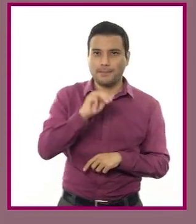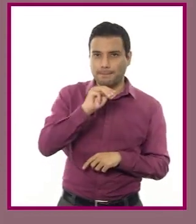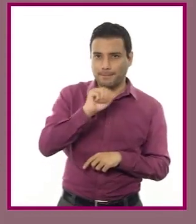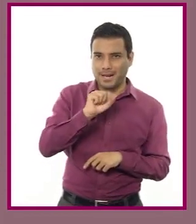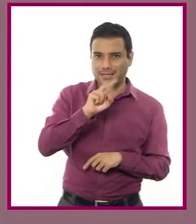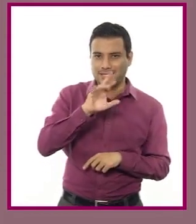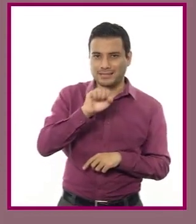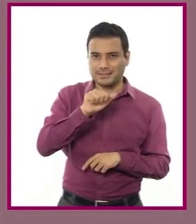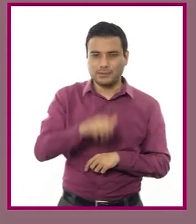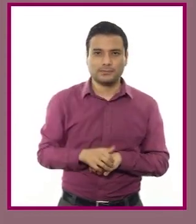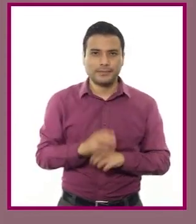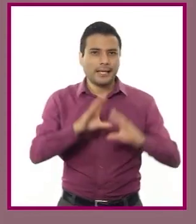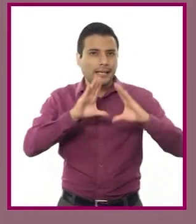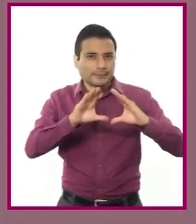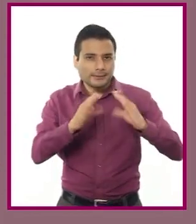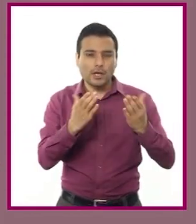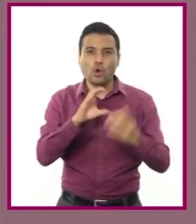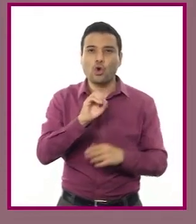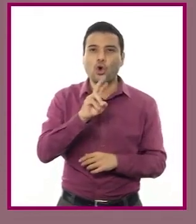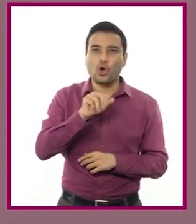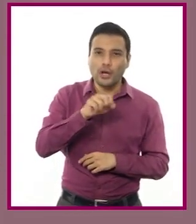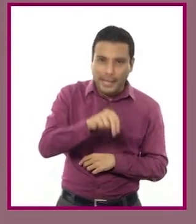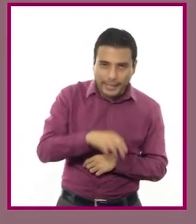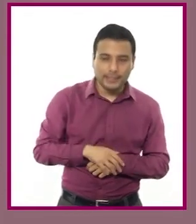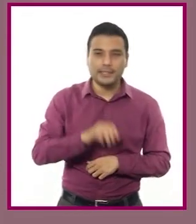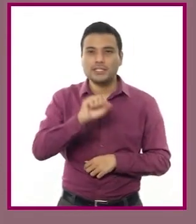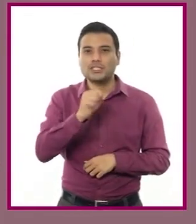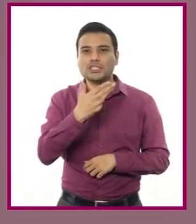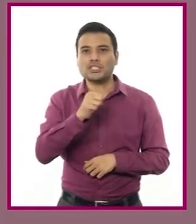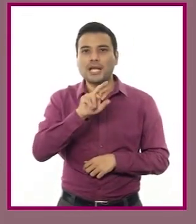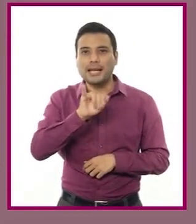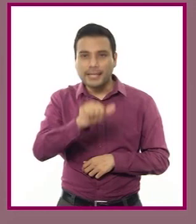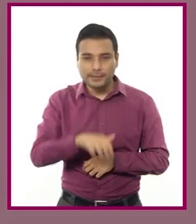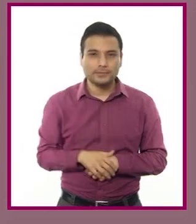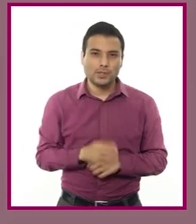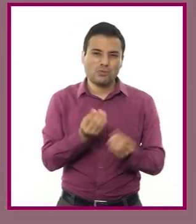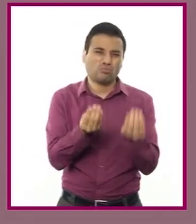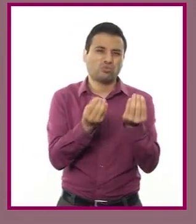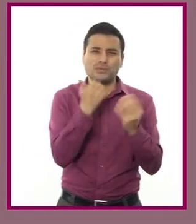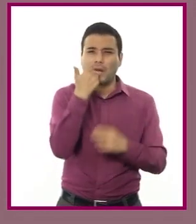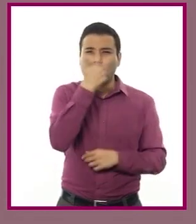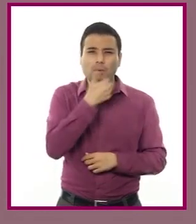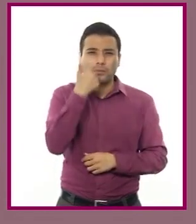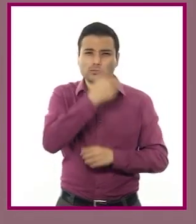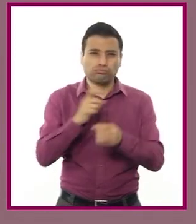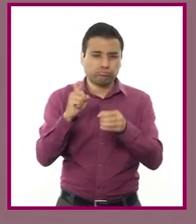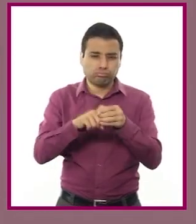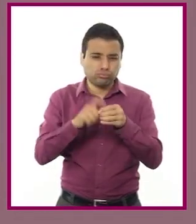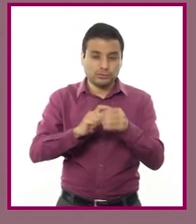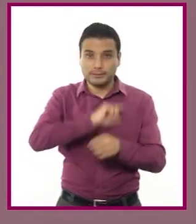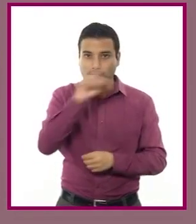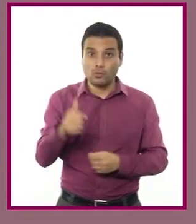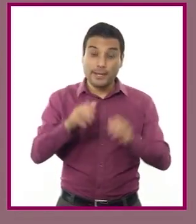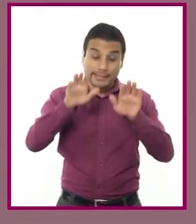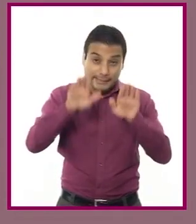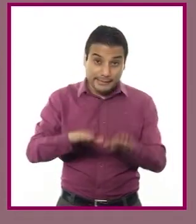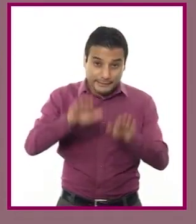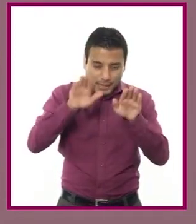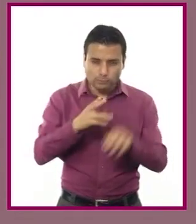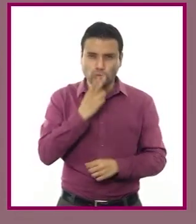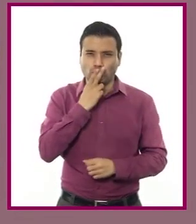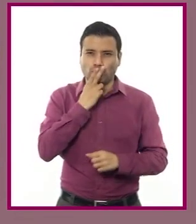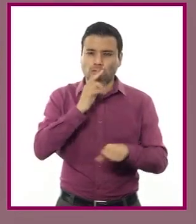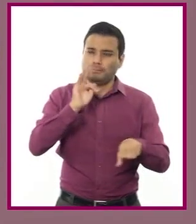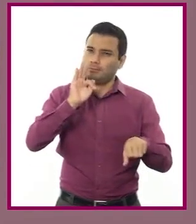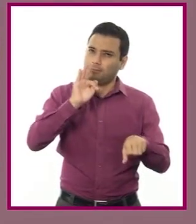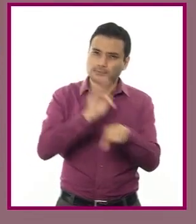se enseñaba el Corán y la Sharia. Miles de estudiantes se convirtieron en defensores del Islam y combatieron